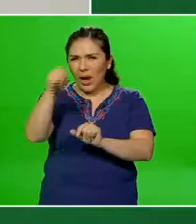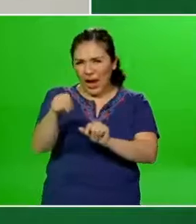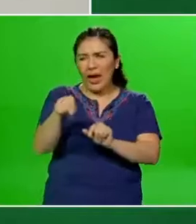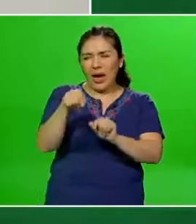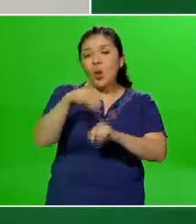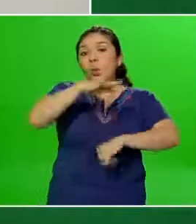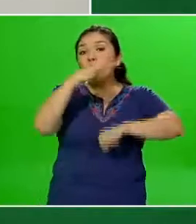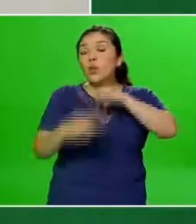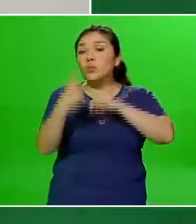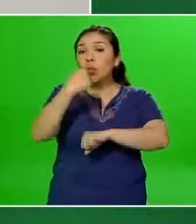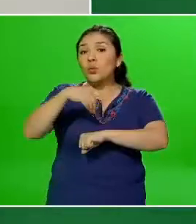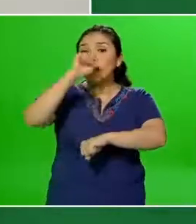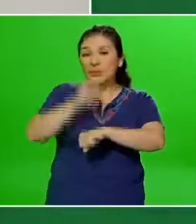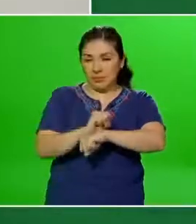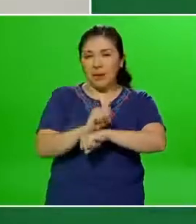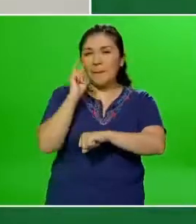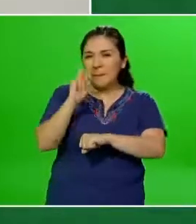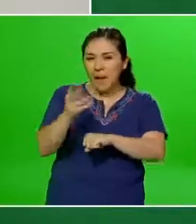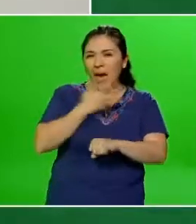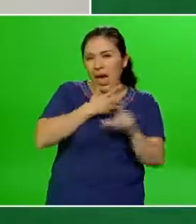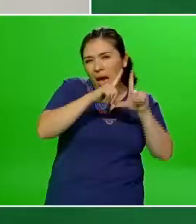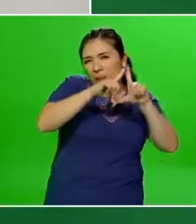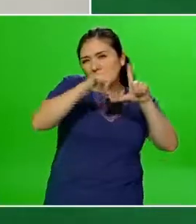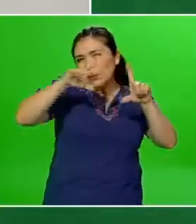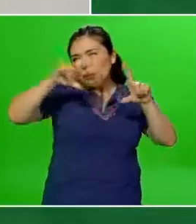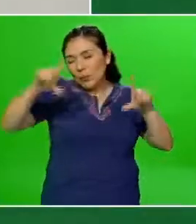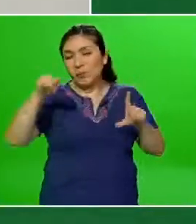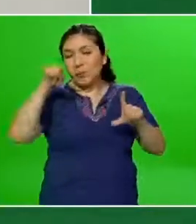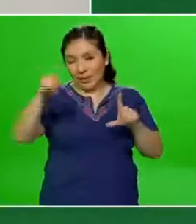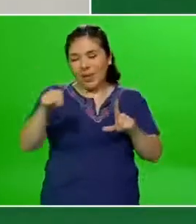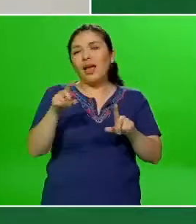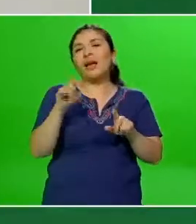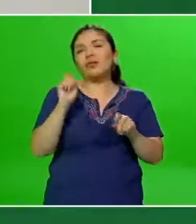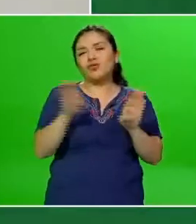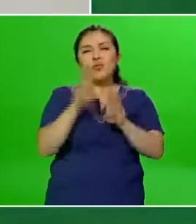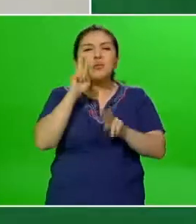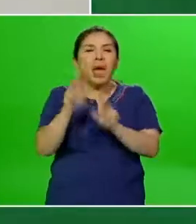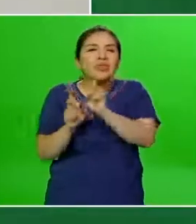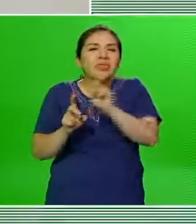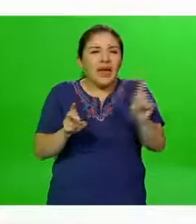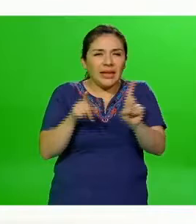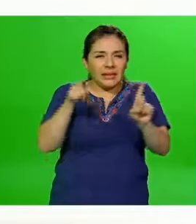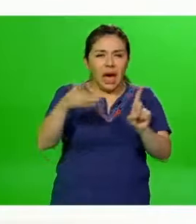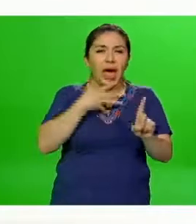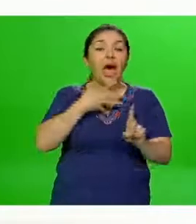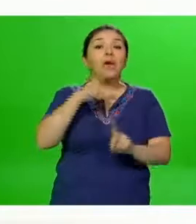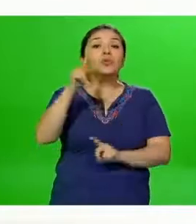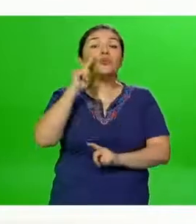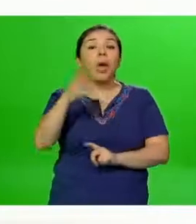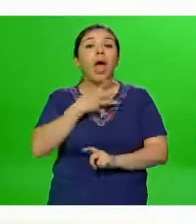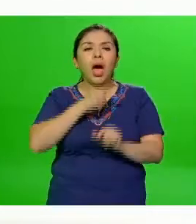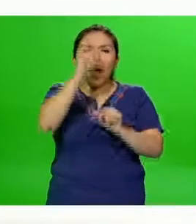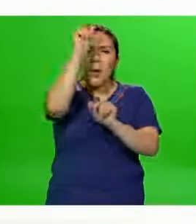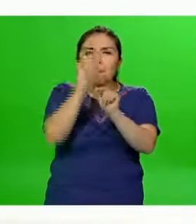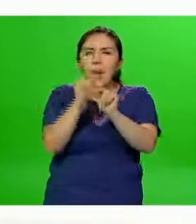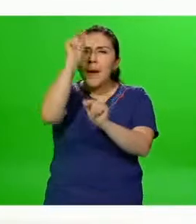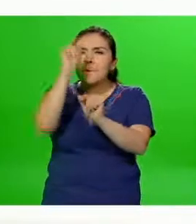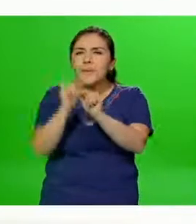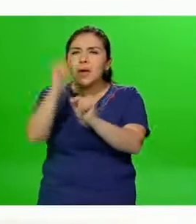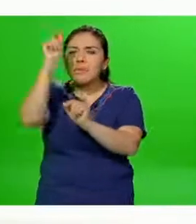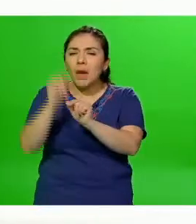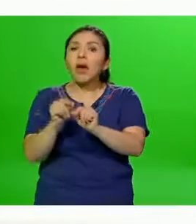en la última semana, es decir, las barras que están al final, hacia la derecha de la gráfica, vean ustedes cómo son barras con